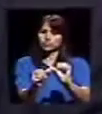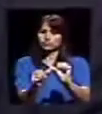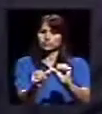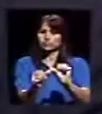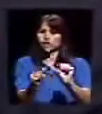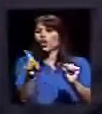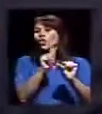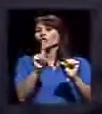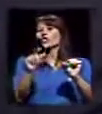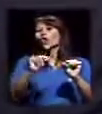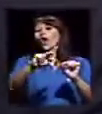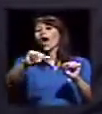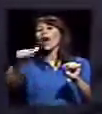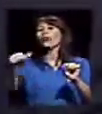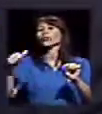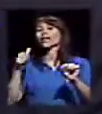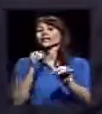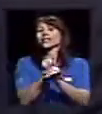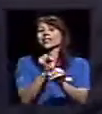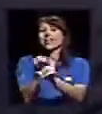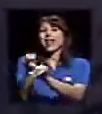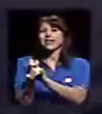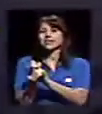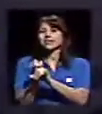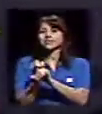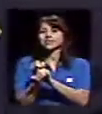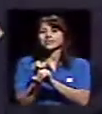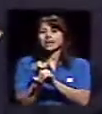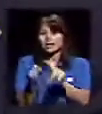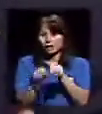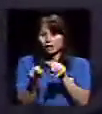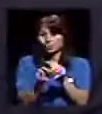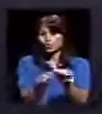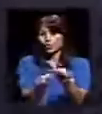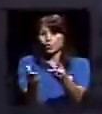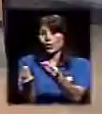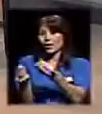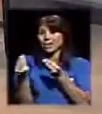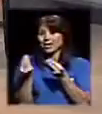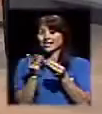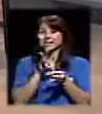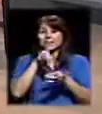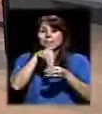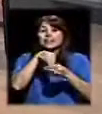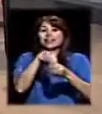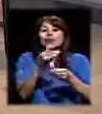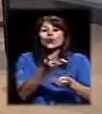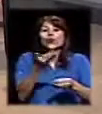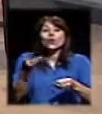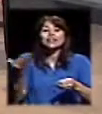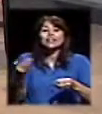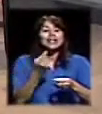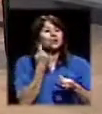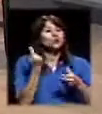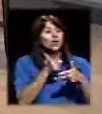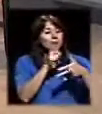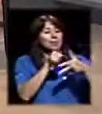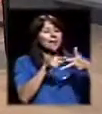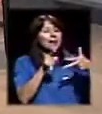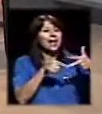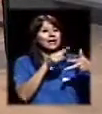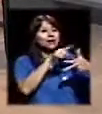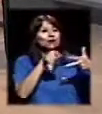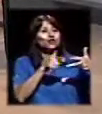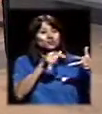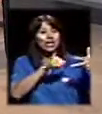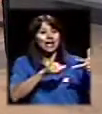terceros, no a otras entidades, incluso gubernamentales, que se están metiendo en competencias que la ley reserva a estos entes, no en arbitrio,